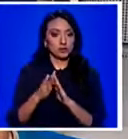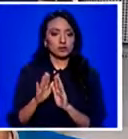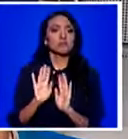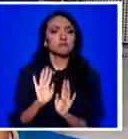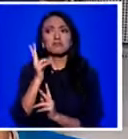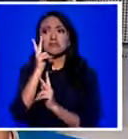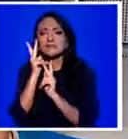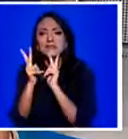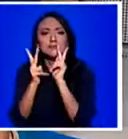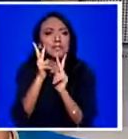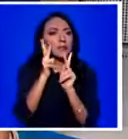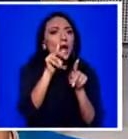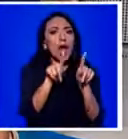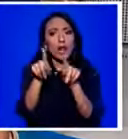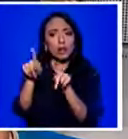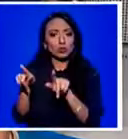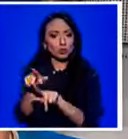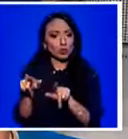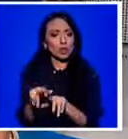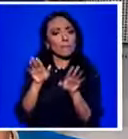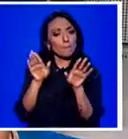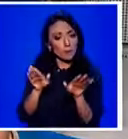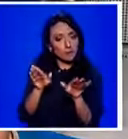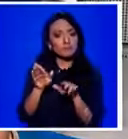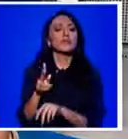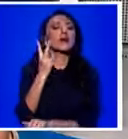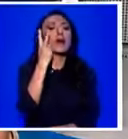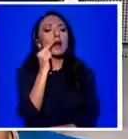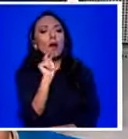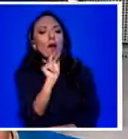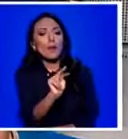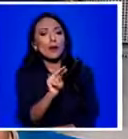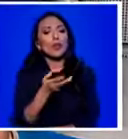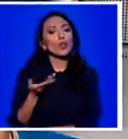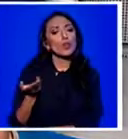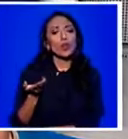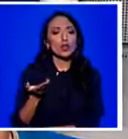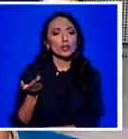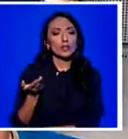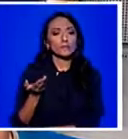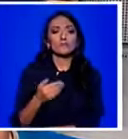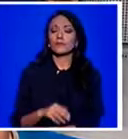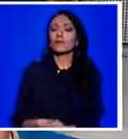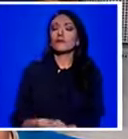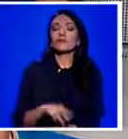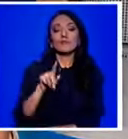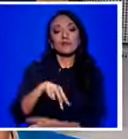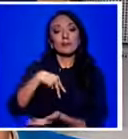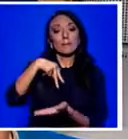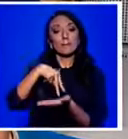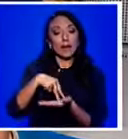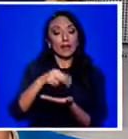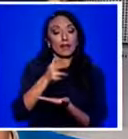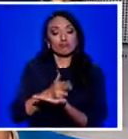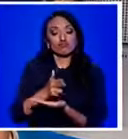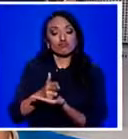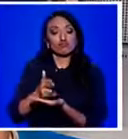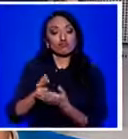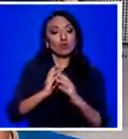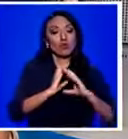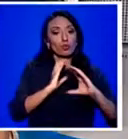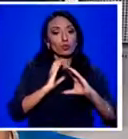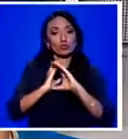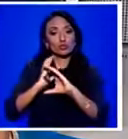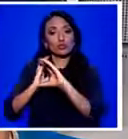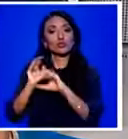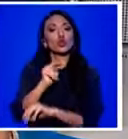están recorriendo distintos puntos. Vamos a revisar ahora la operatividad de las terminales terrestres. En este caso, vamos en vivo hasta